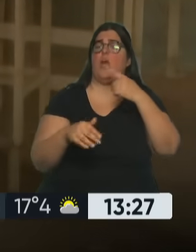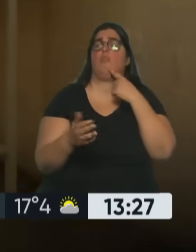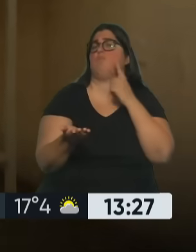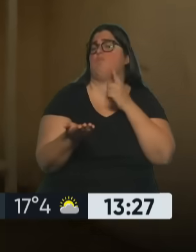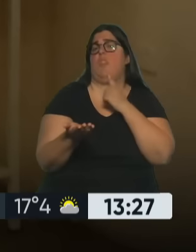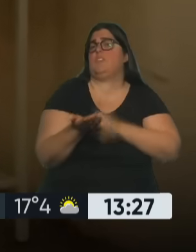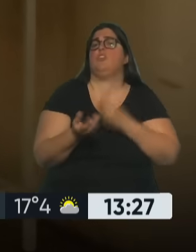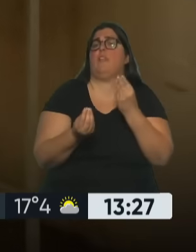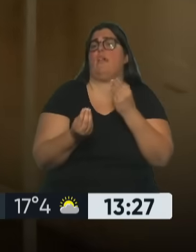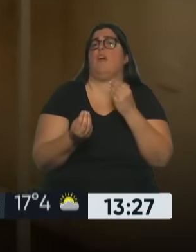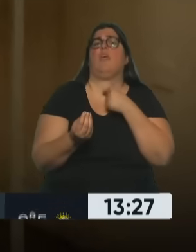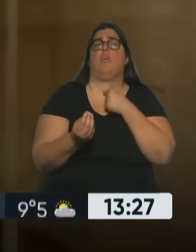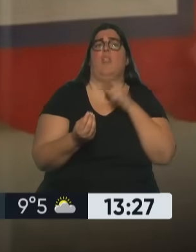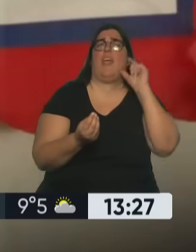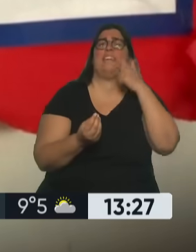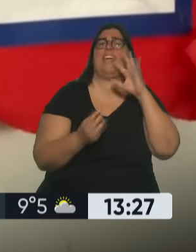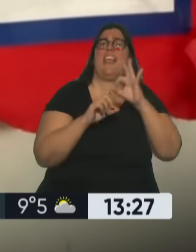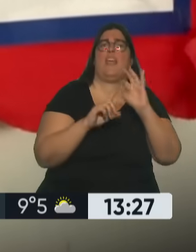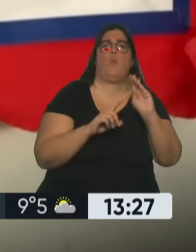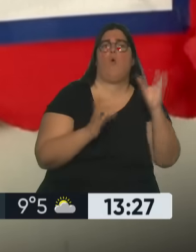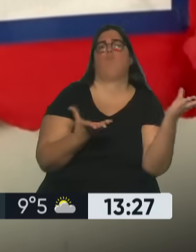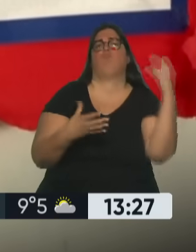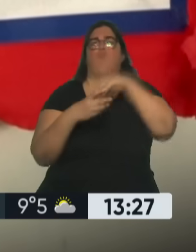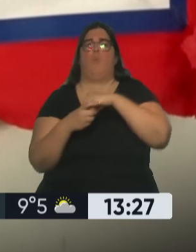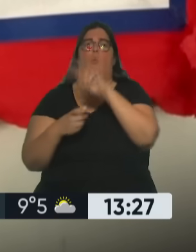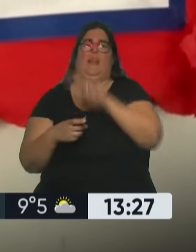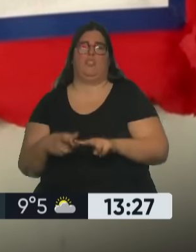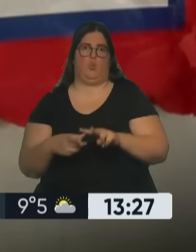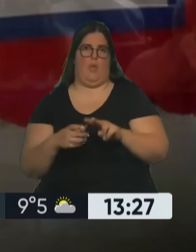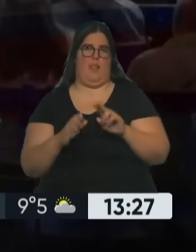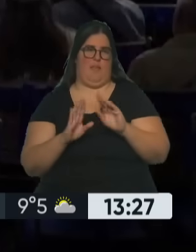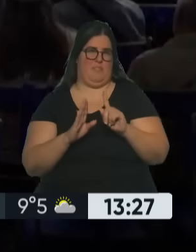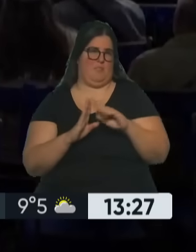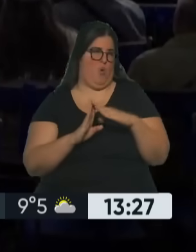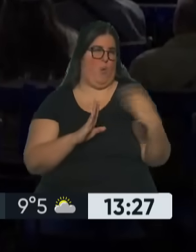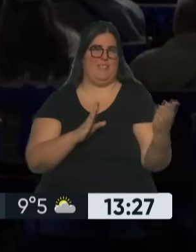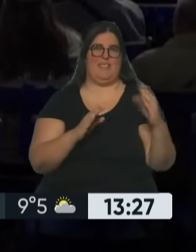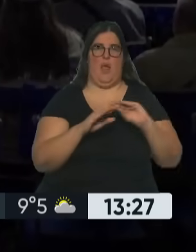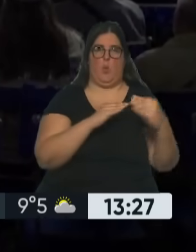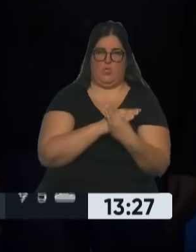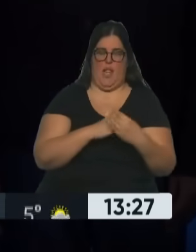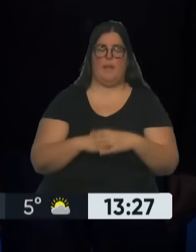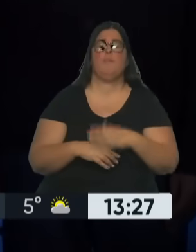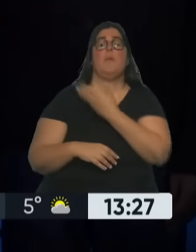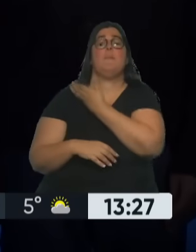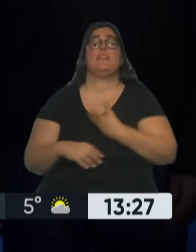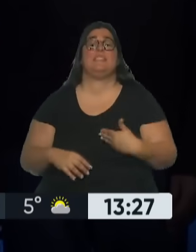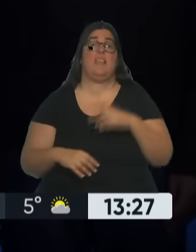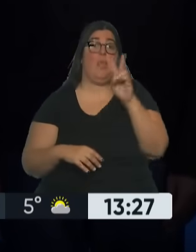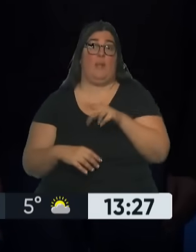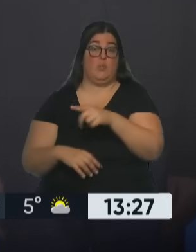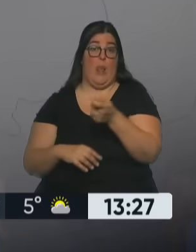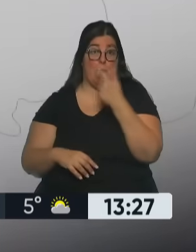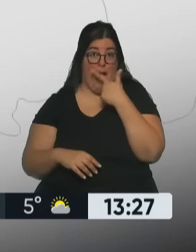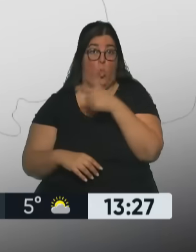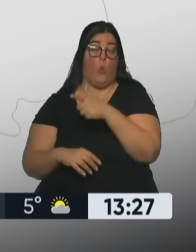decisión de anexar al mapa nacional ese territorio en disputa con su vecina Guyana. Para el presidente venezolano Nicolás Maduro, se